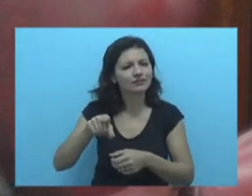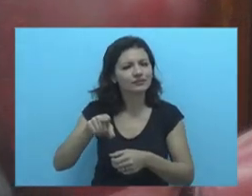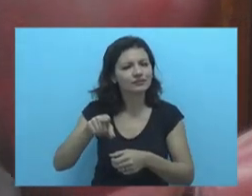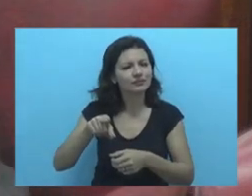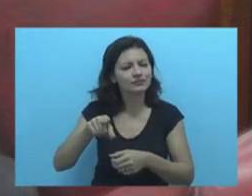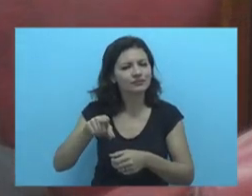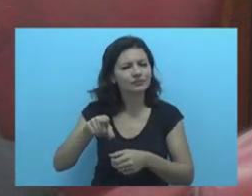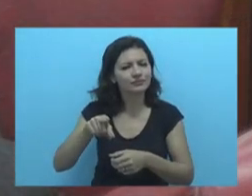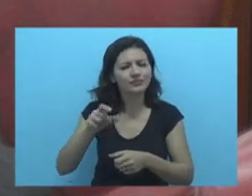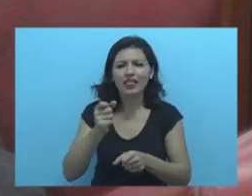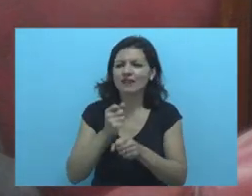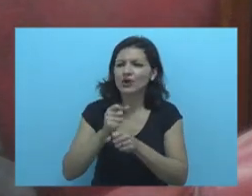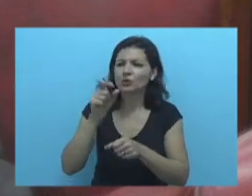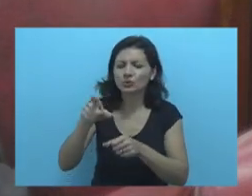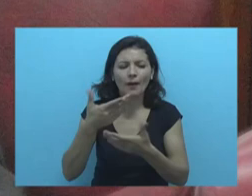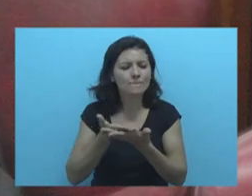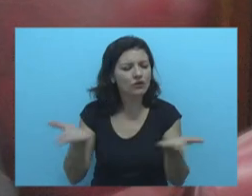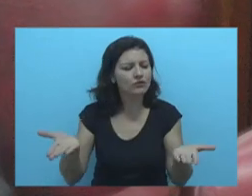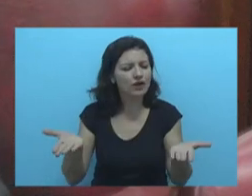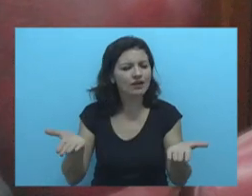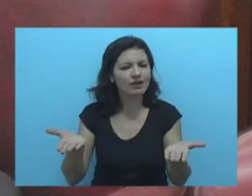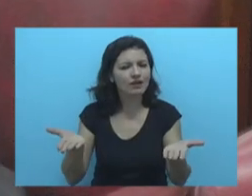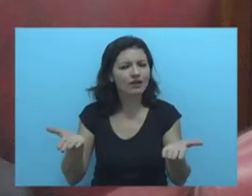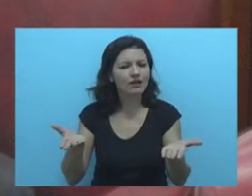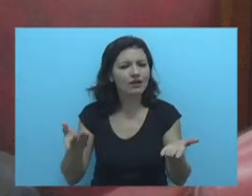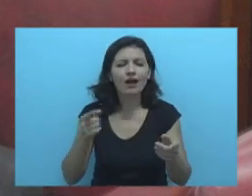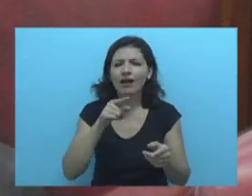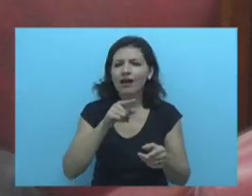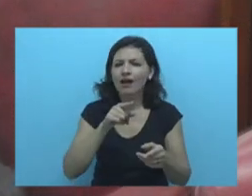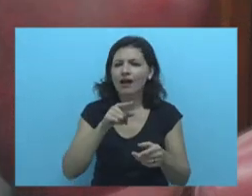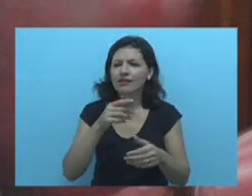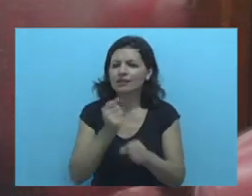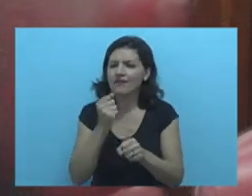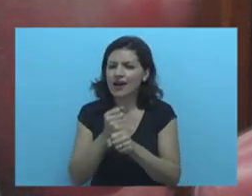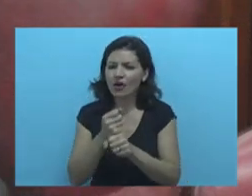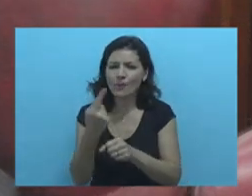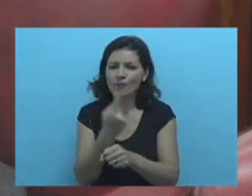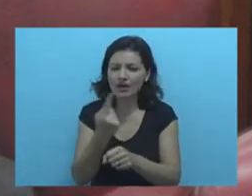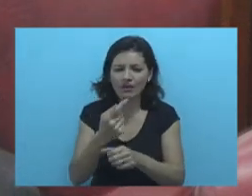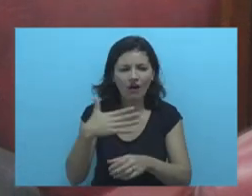lo que hacía él era marcarnos la cancha diciendo hay que hacer y después hablamos.